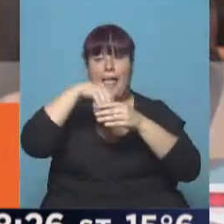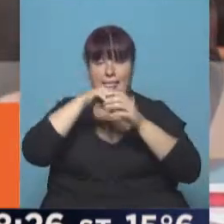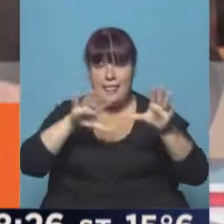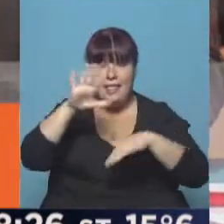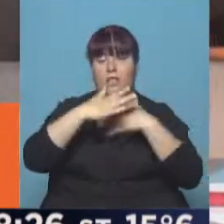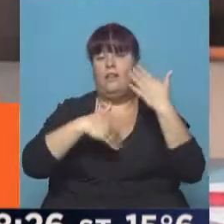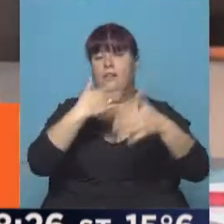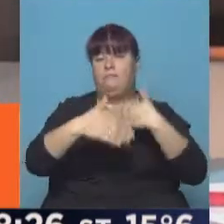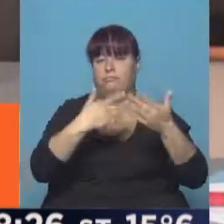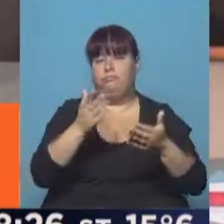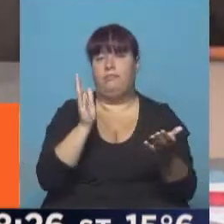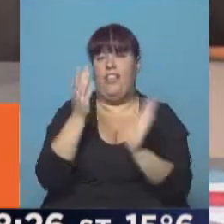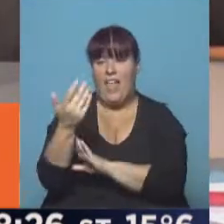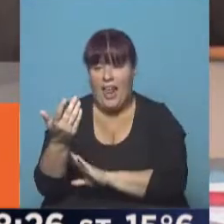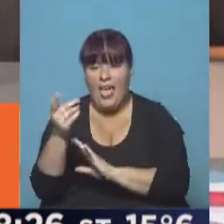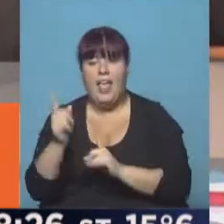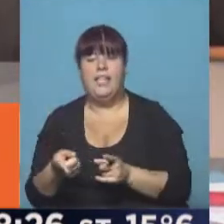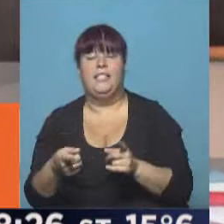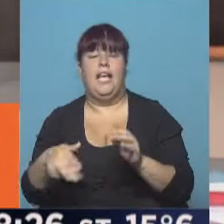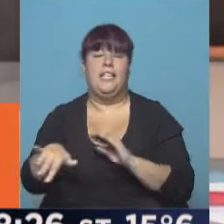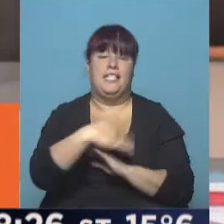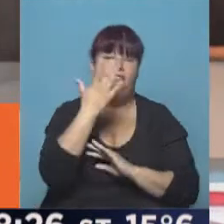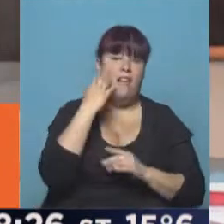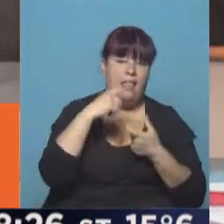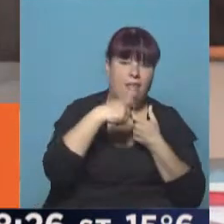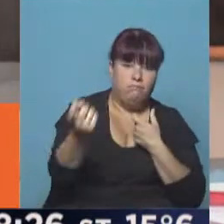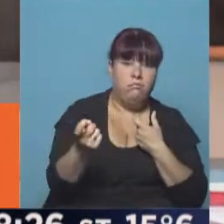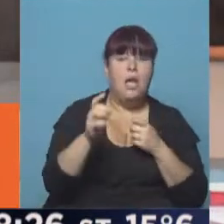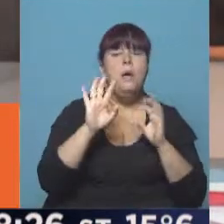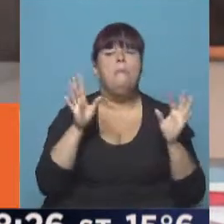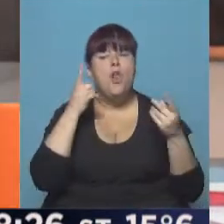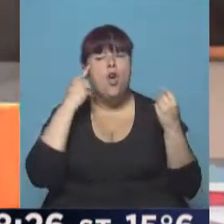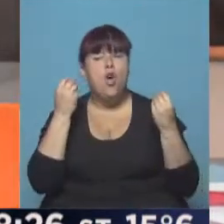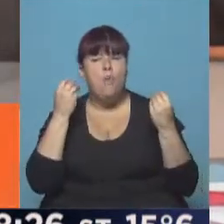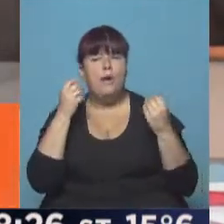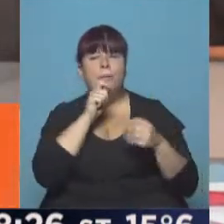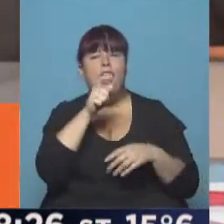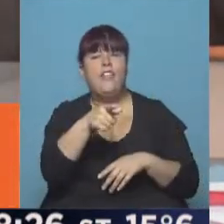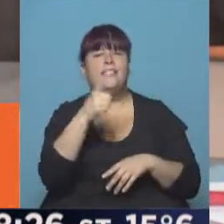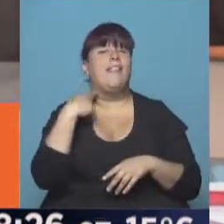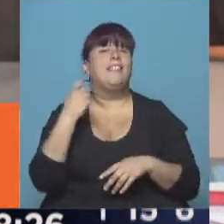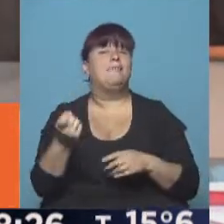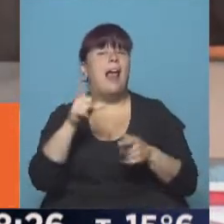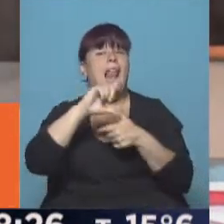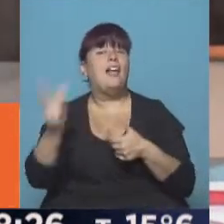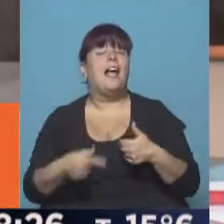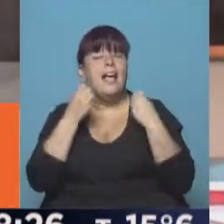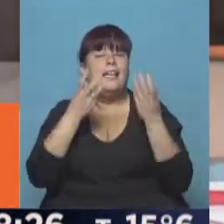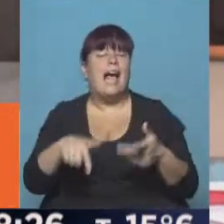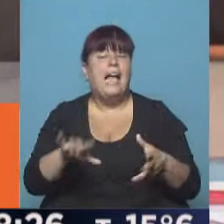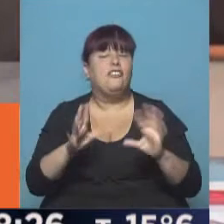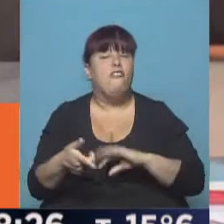y el avance de la derecha también y la salida de Gran Bretaña, pero ¿cómo ve una corresponsal española a Latinoamérica en